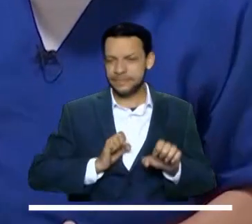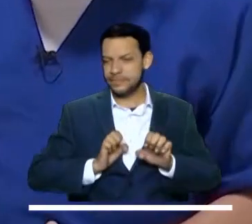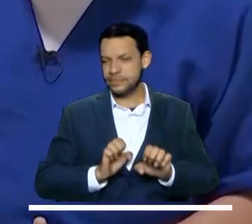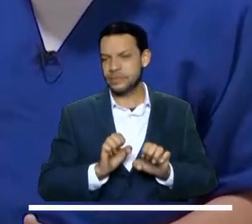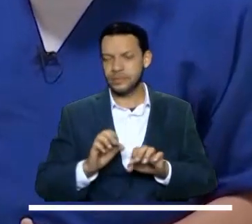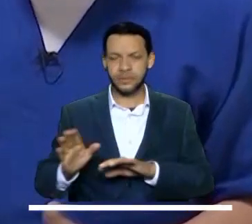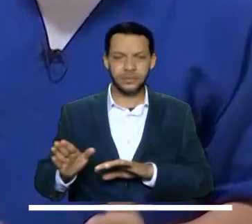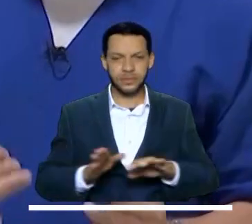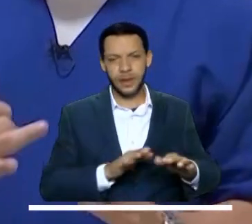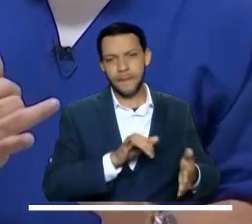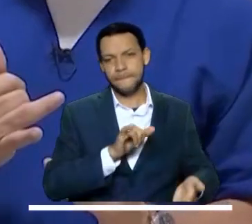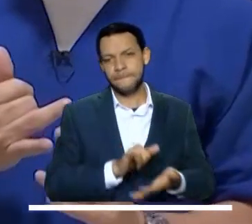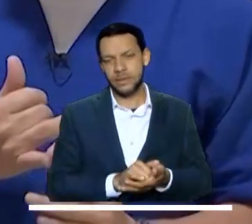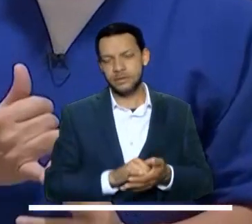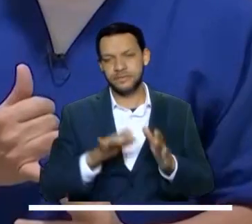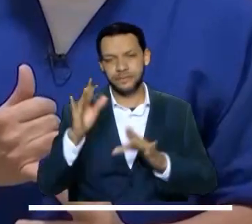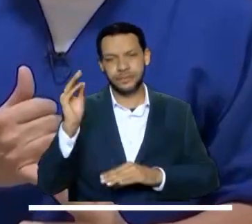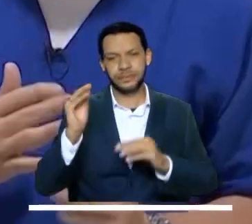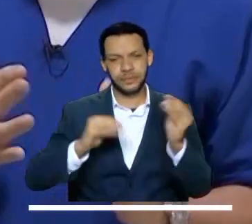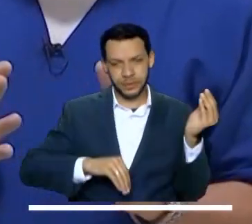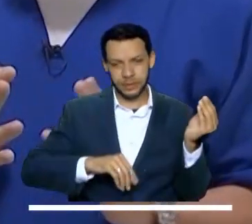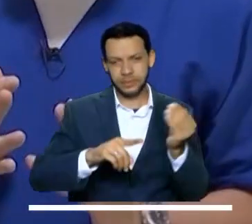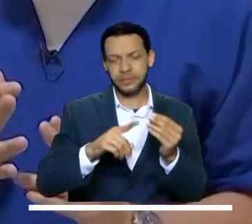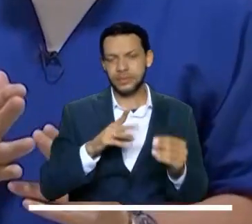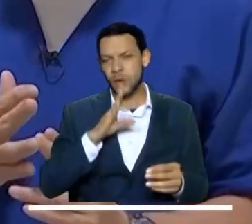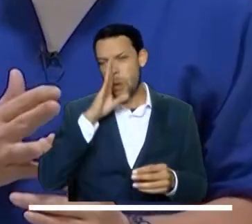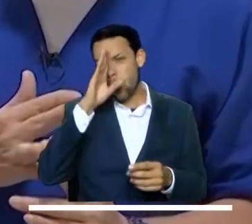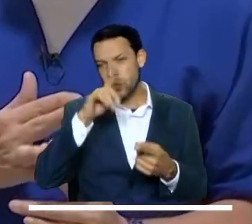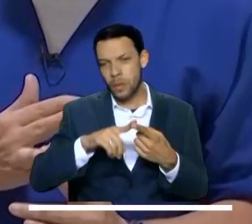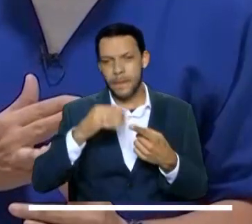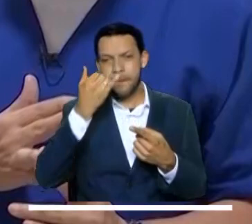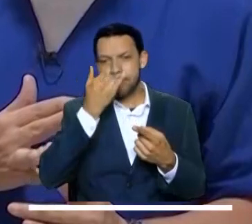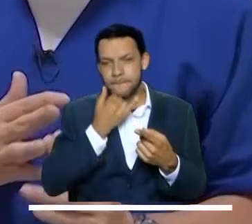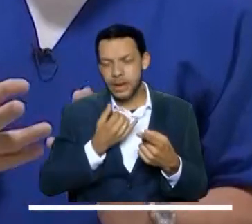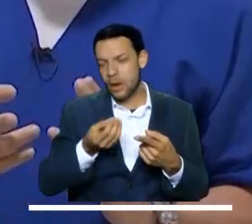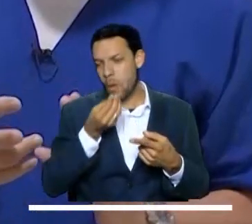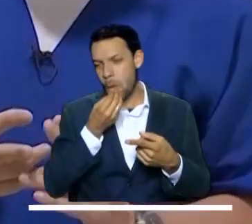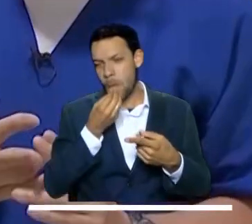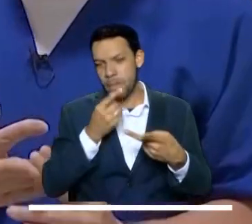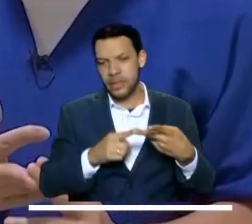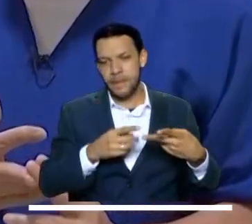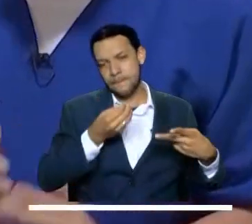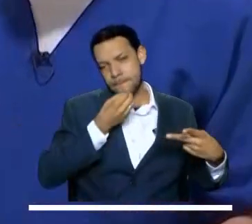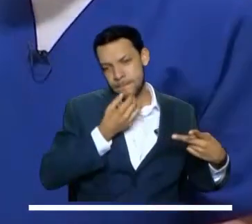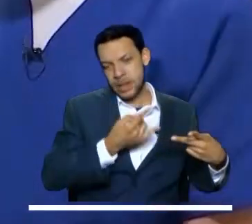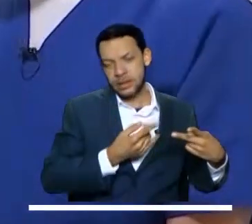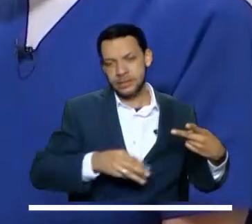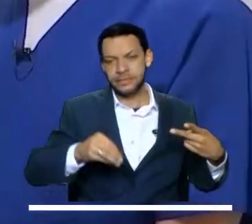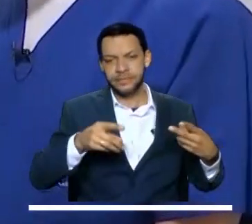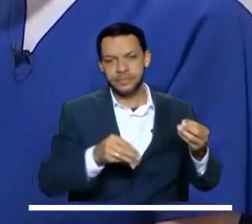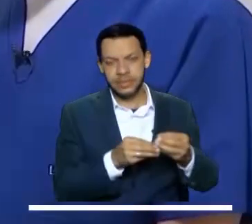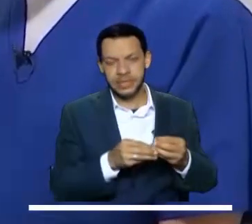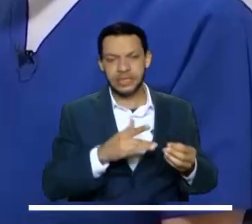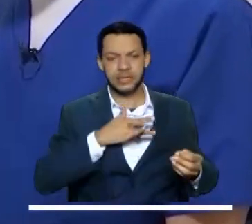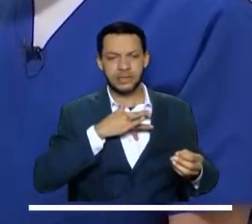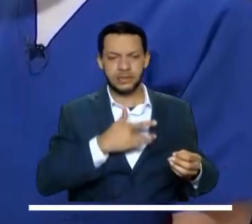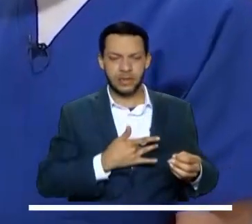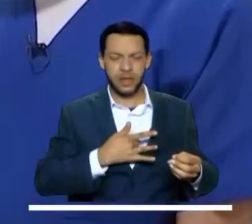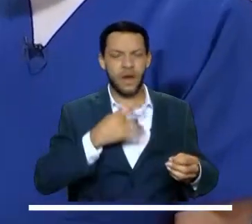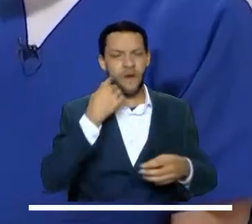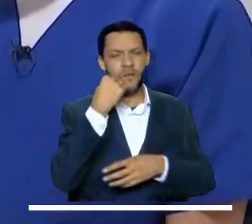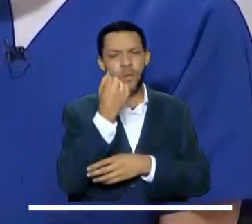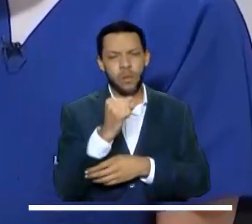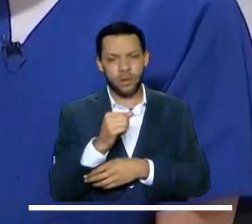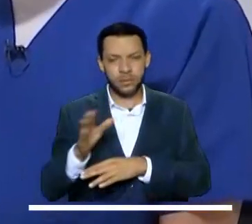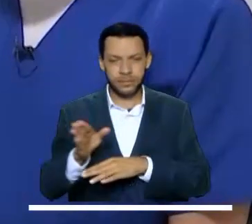el funcionamiento es inadecuado por malos hábitos, mala calidad de los alimentos o factores emocionales. Es importante que ustedes